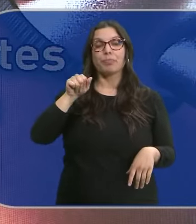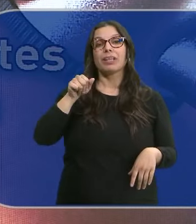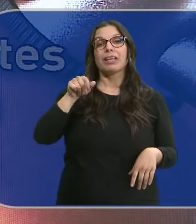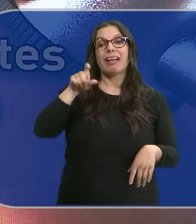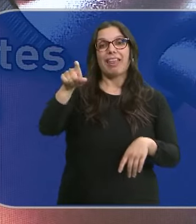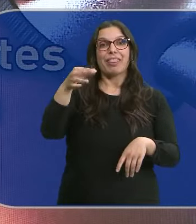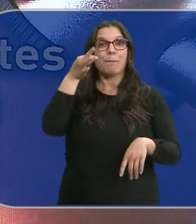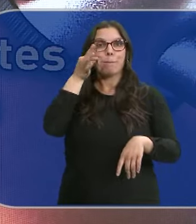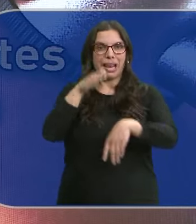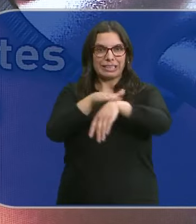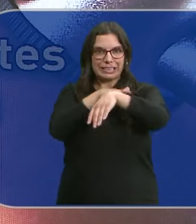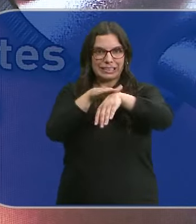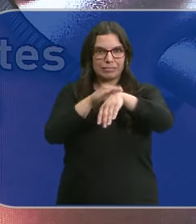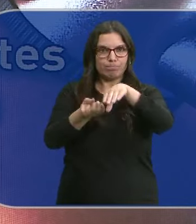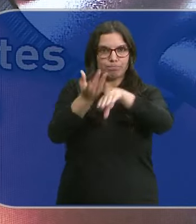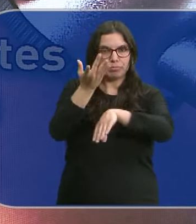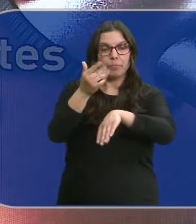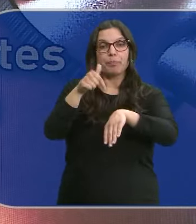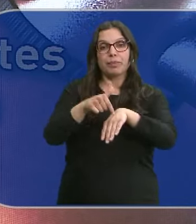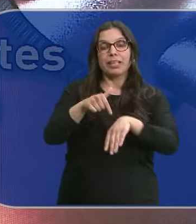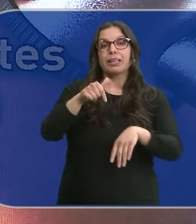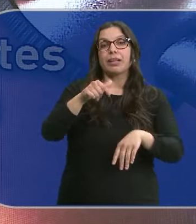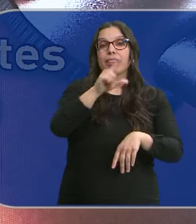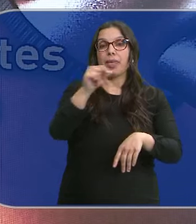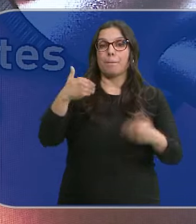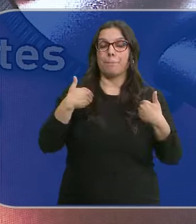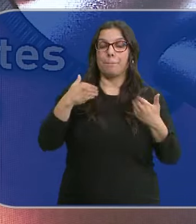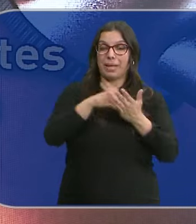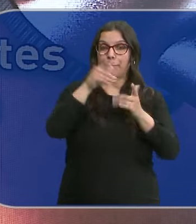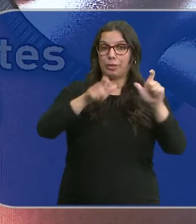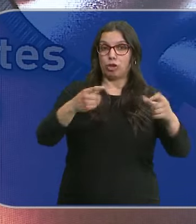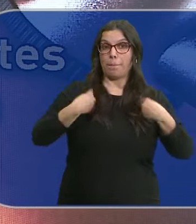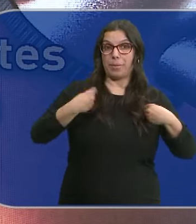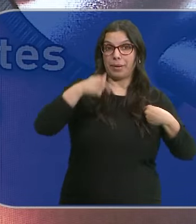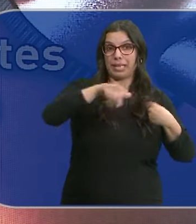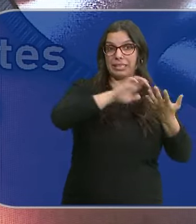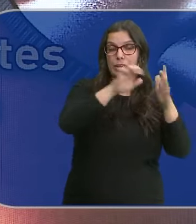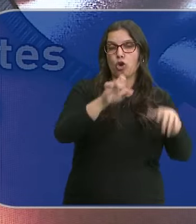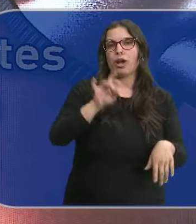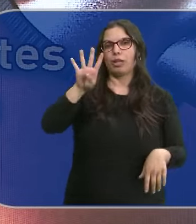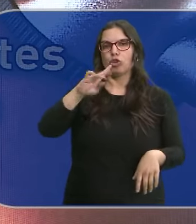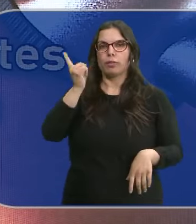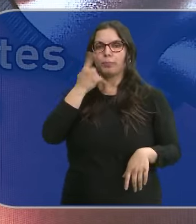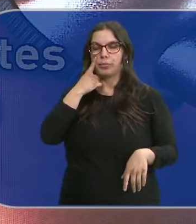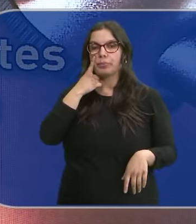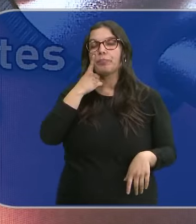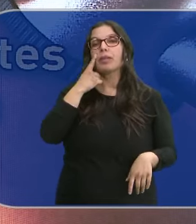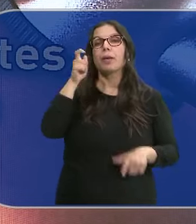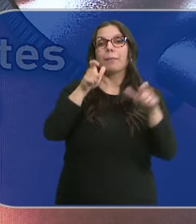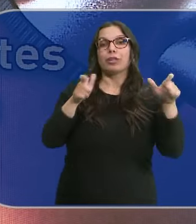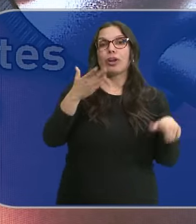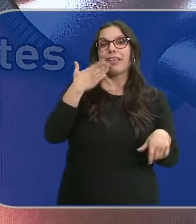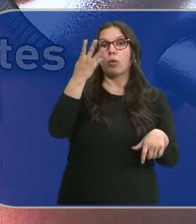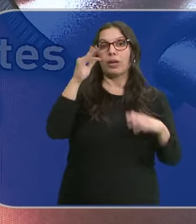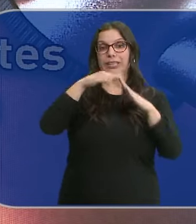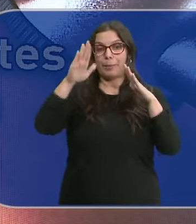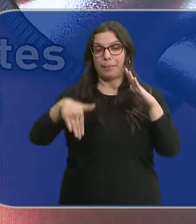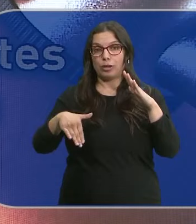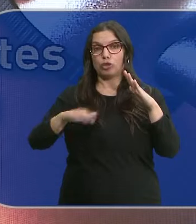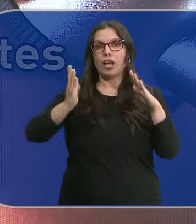epidermis. En Castilla y León se diagnostican 14 casos por cada 100.000 habitantes. El riesgo de manifestar un melanoma aumenta en las personas menores de 40